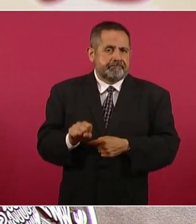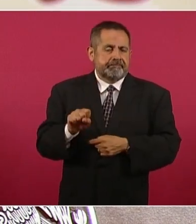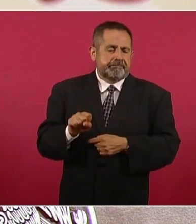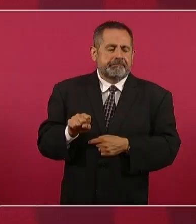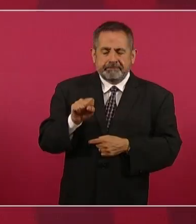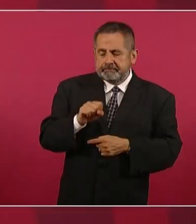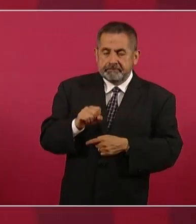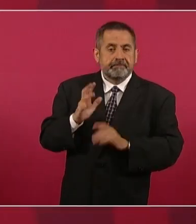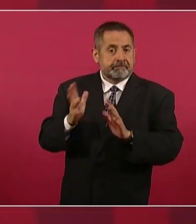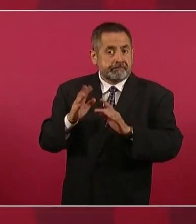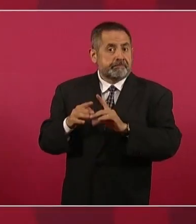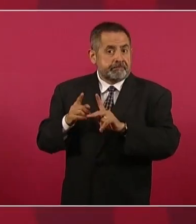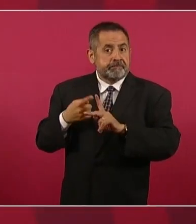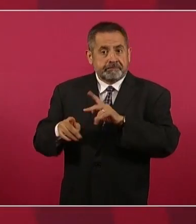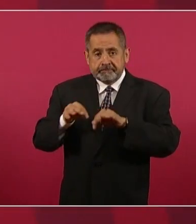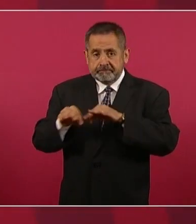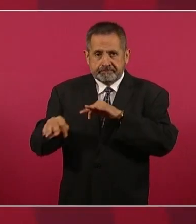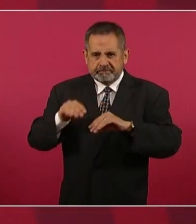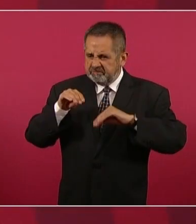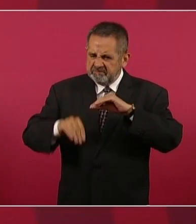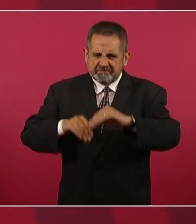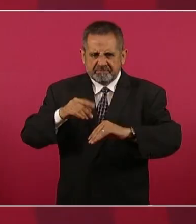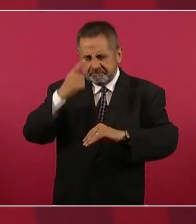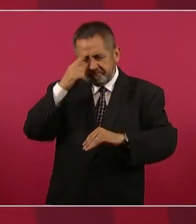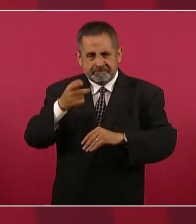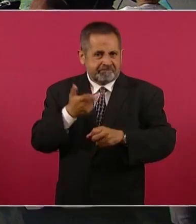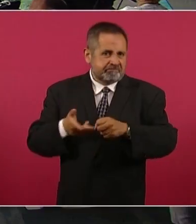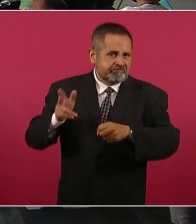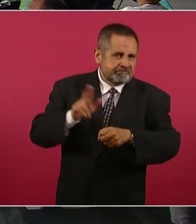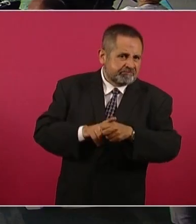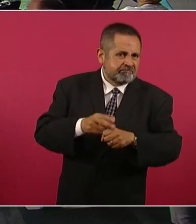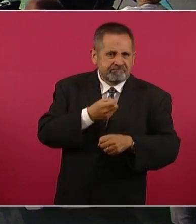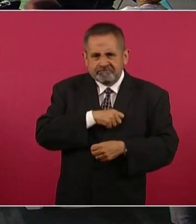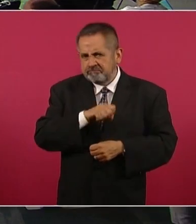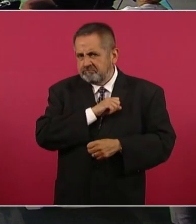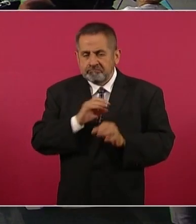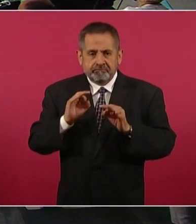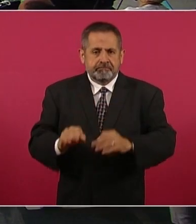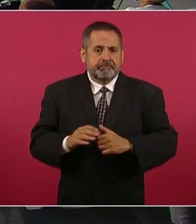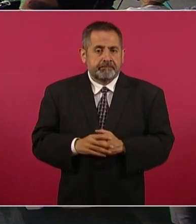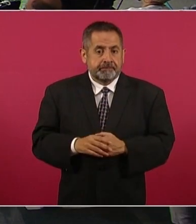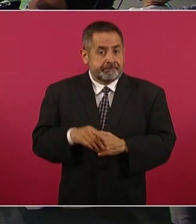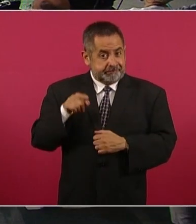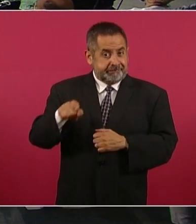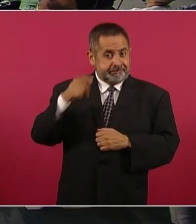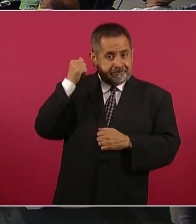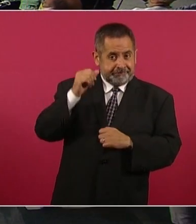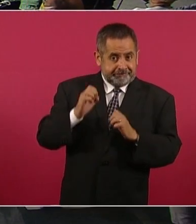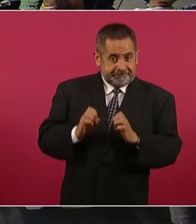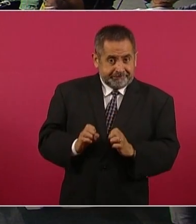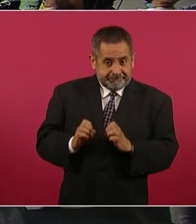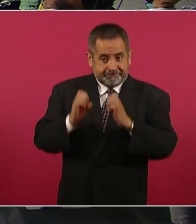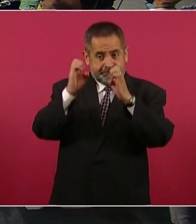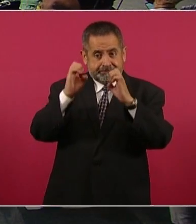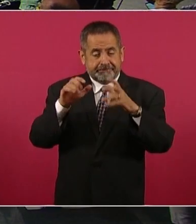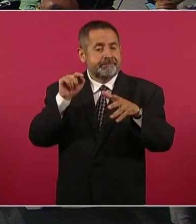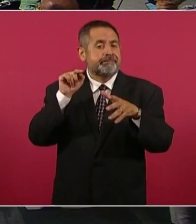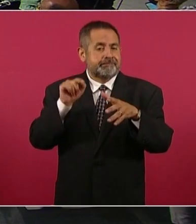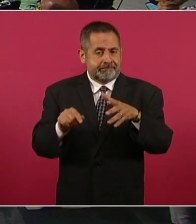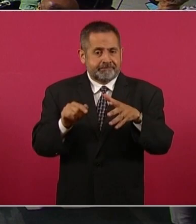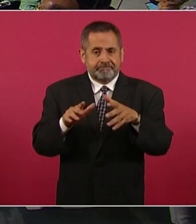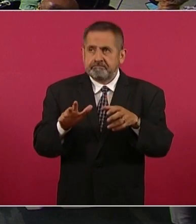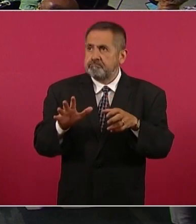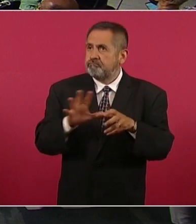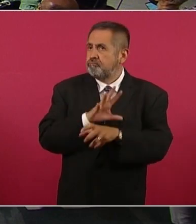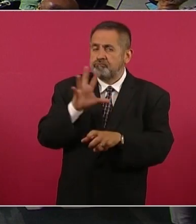cual se está trabajando y en salud lo estamos haciendo. El edificio de referencia ya dio